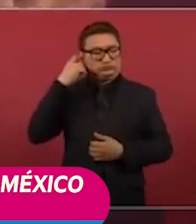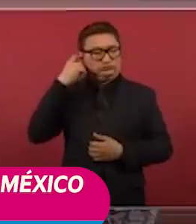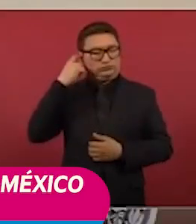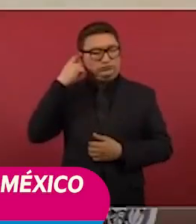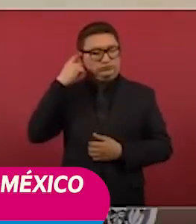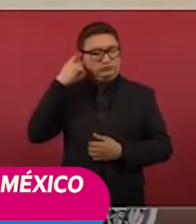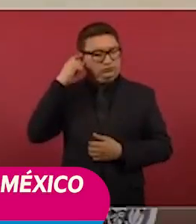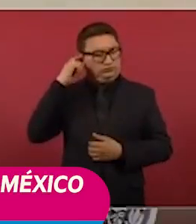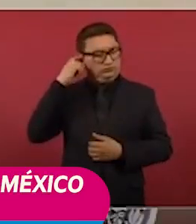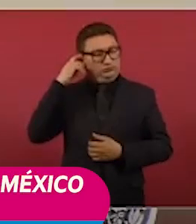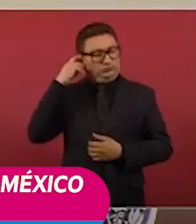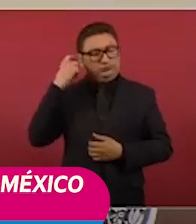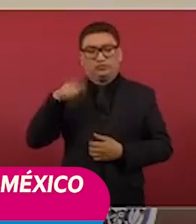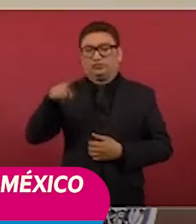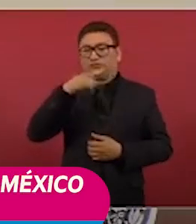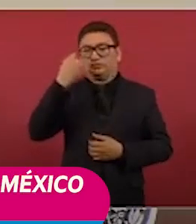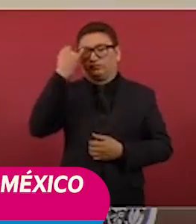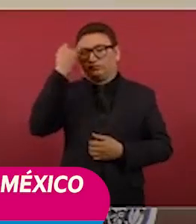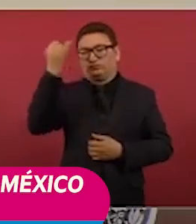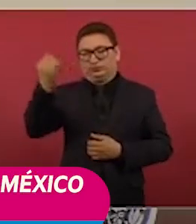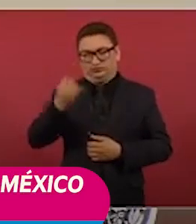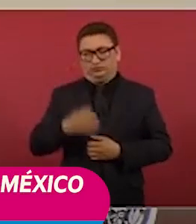idea,